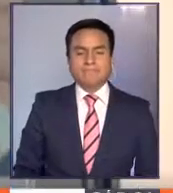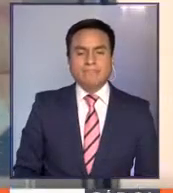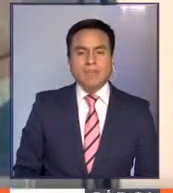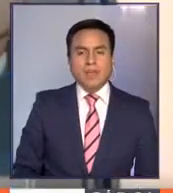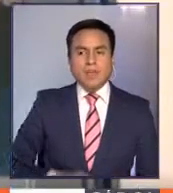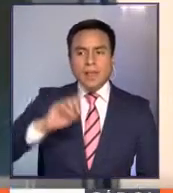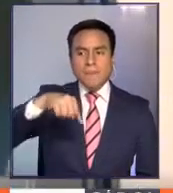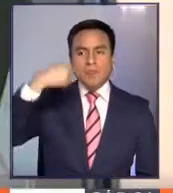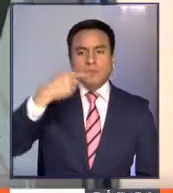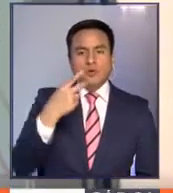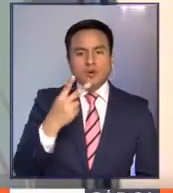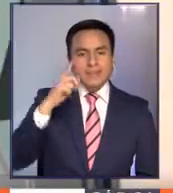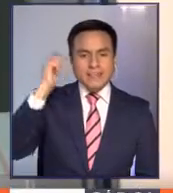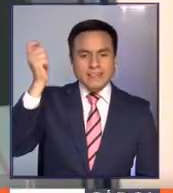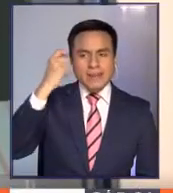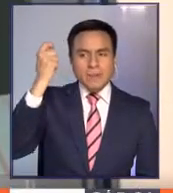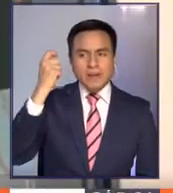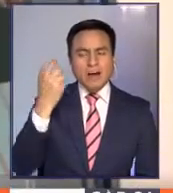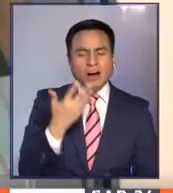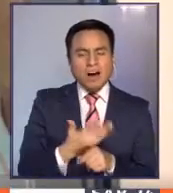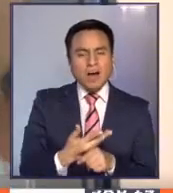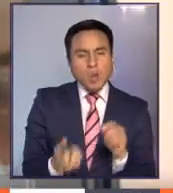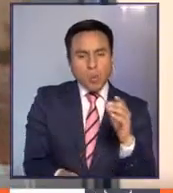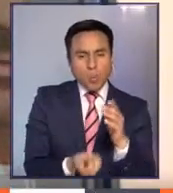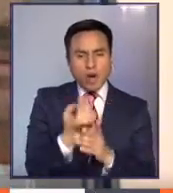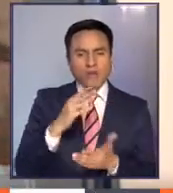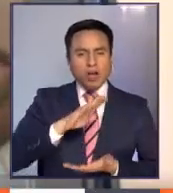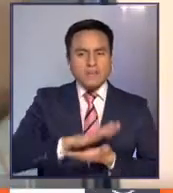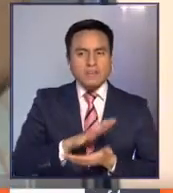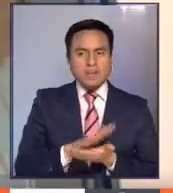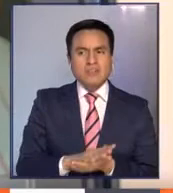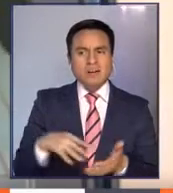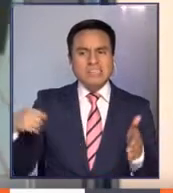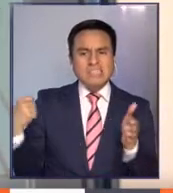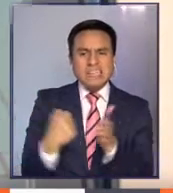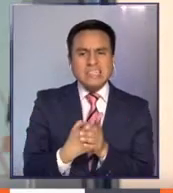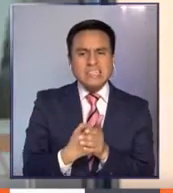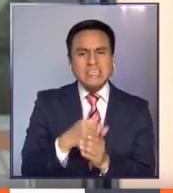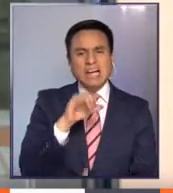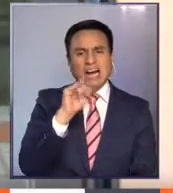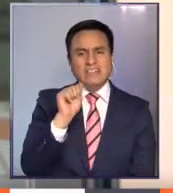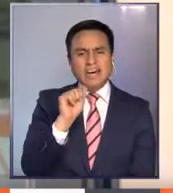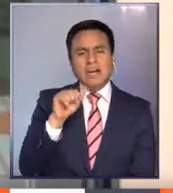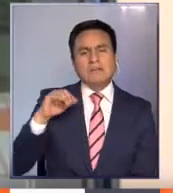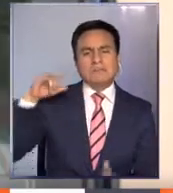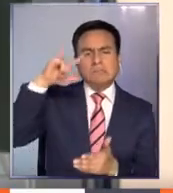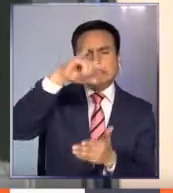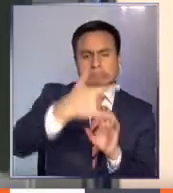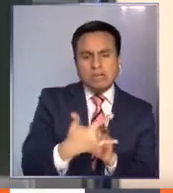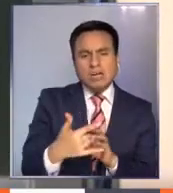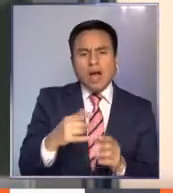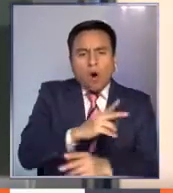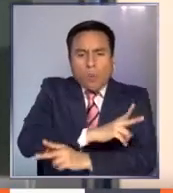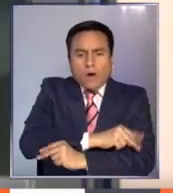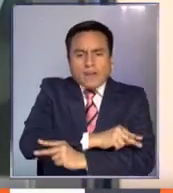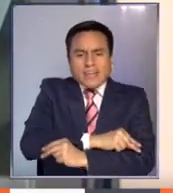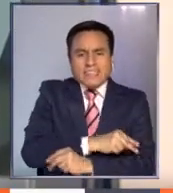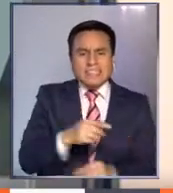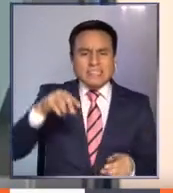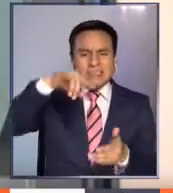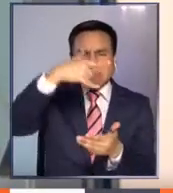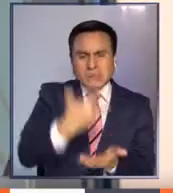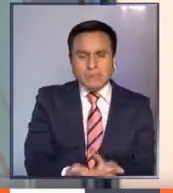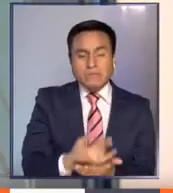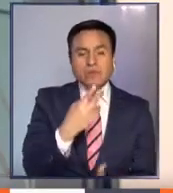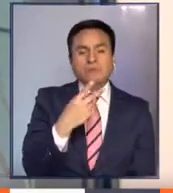El próximo 2 de septiembre se cumple un nuevo aniversario del accidente del Casa 212 en Juan Fernández. 21 personas perdieron